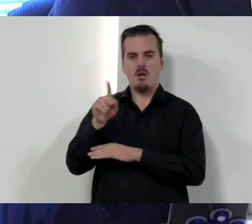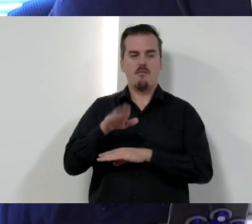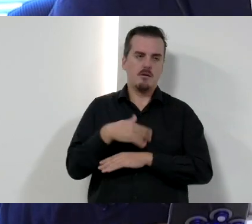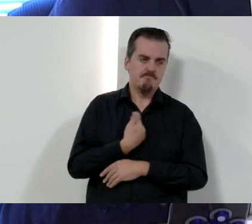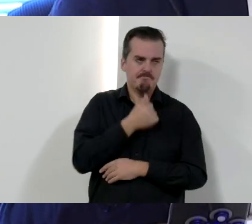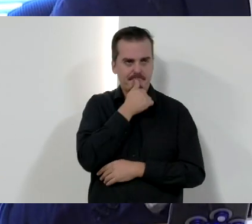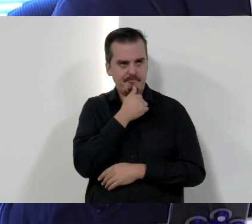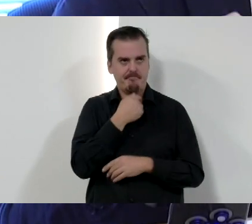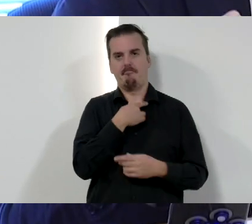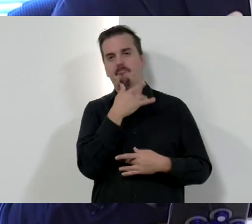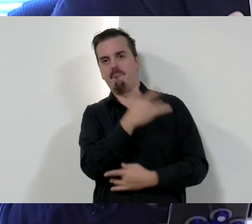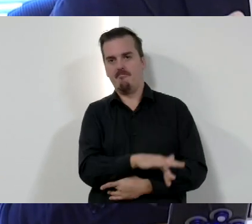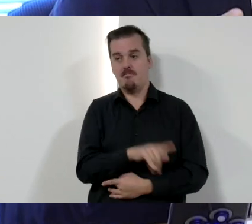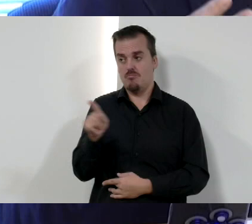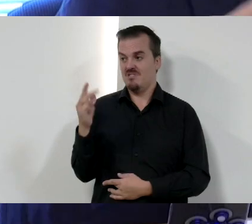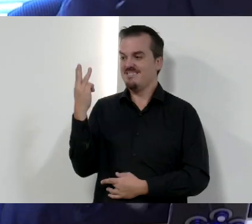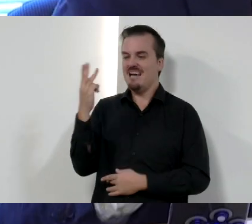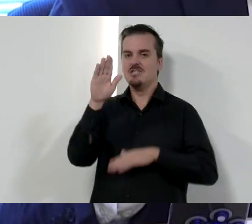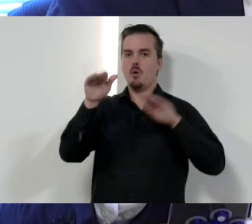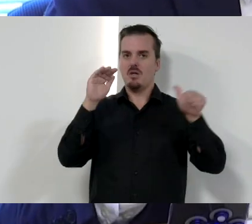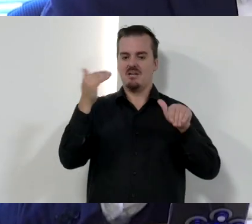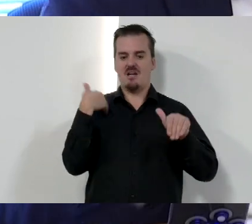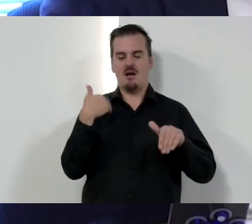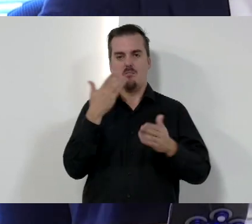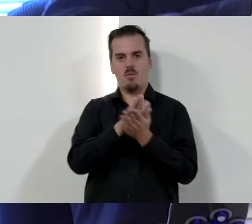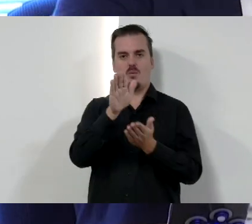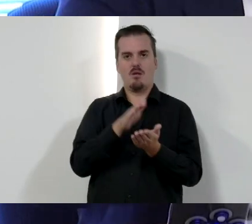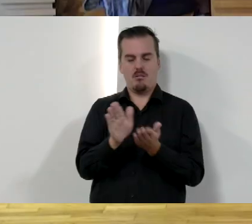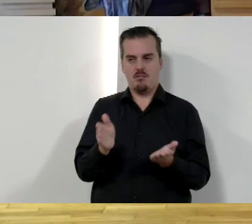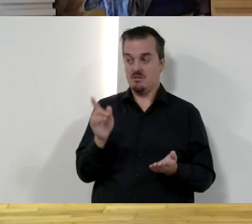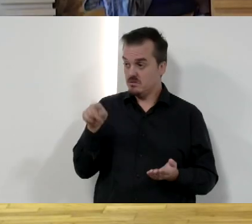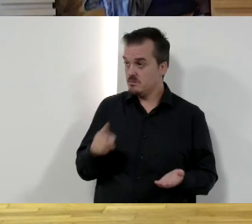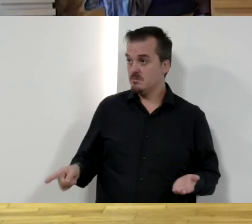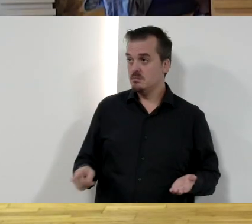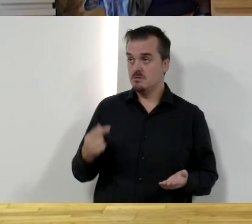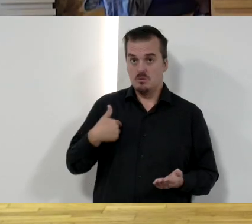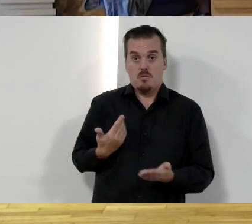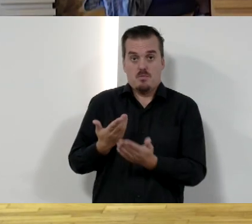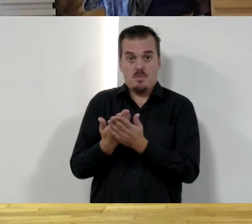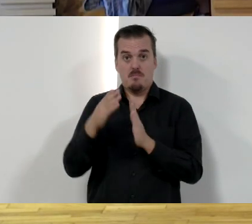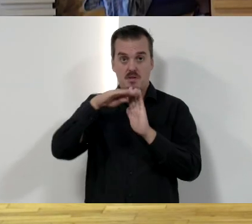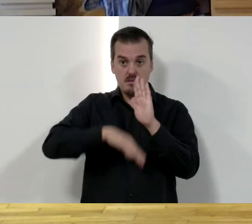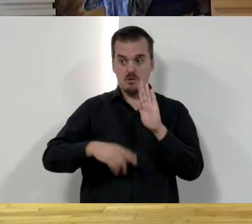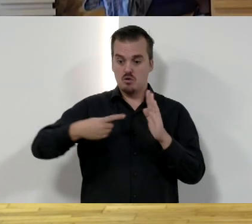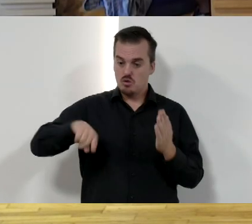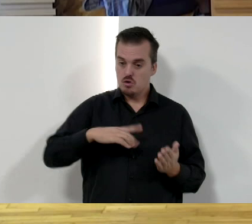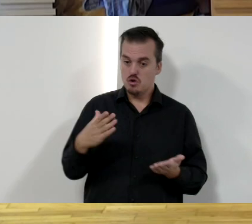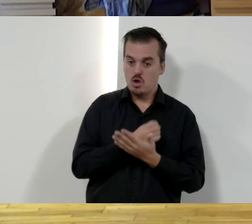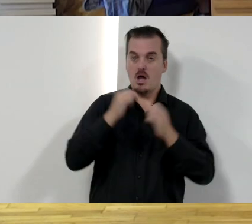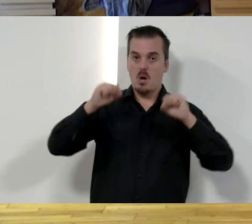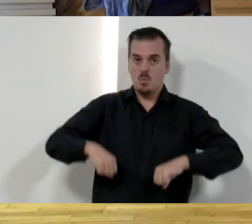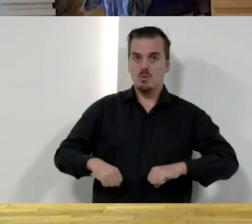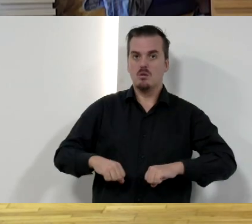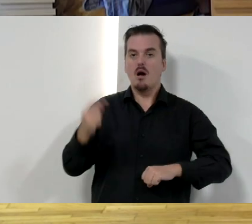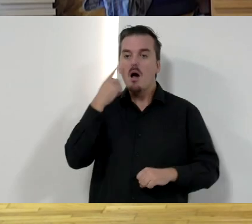3 convocatorias. ¿Verdad que sí, señor Clavero? Pues esto es igual, esto es igual. Usted, de las medidas que nosotros propongamos, de las medidas que todos acordemos, cuantifiquémosla. ¿Cuánto